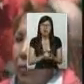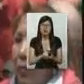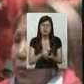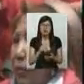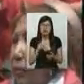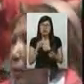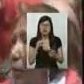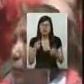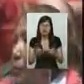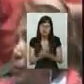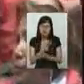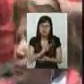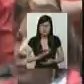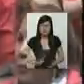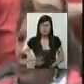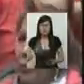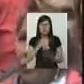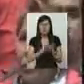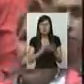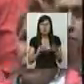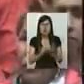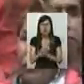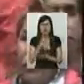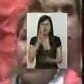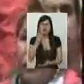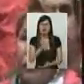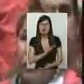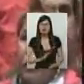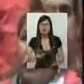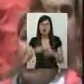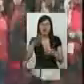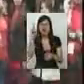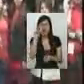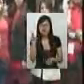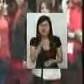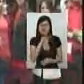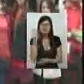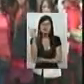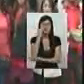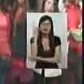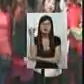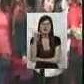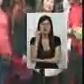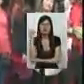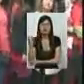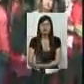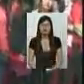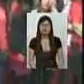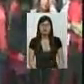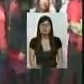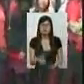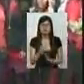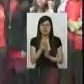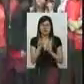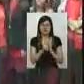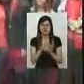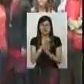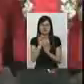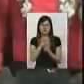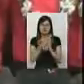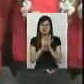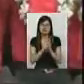y en estos candidatos está el futuro de La Paz y de Bolivia. Entre algunos de los candidatos a diputados y